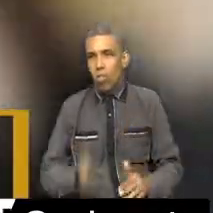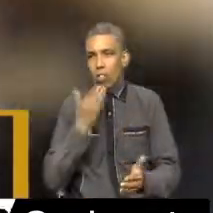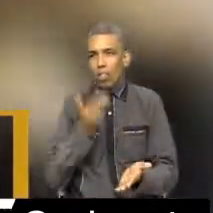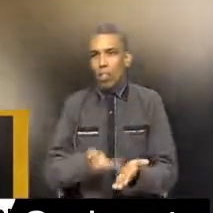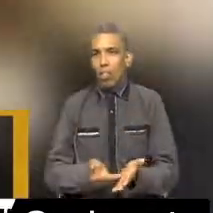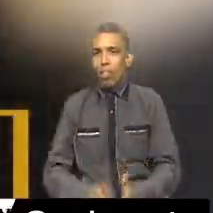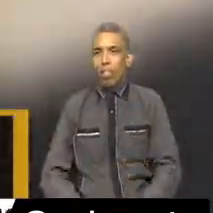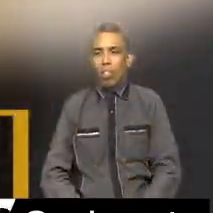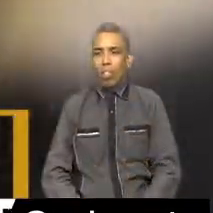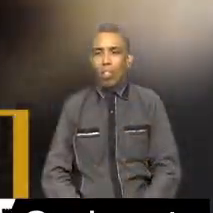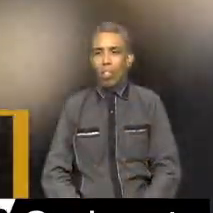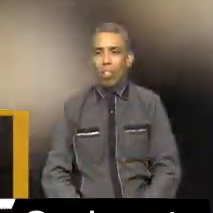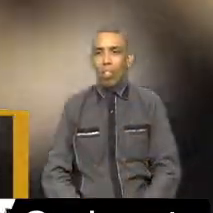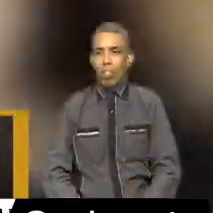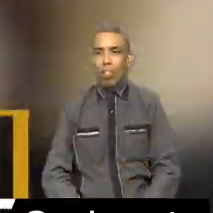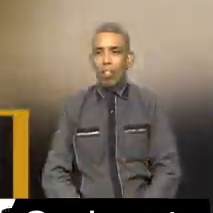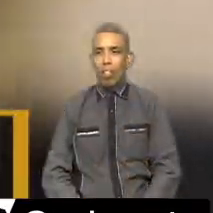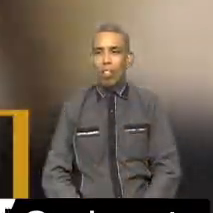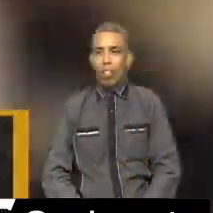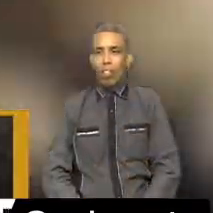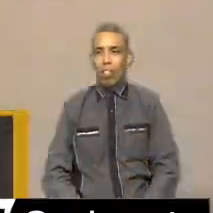Perdón.